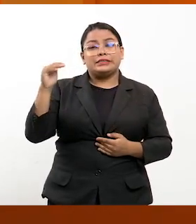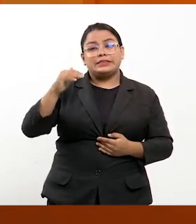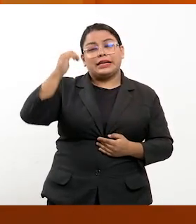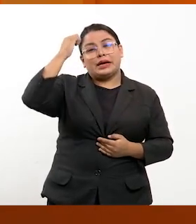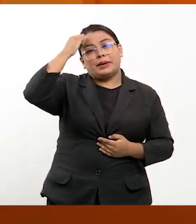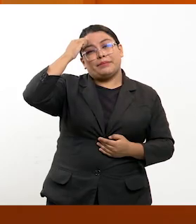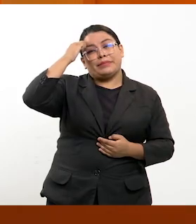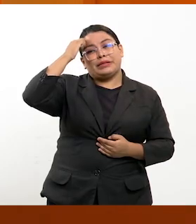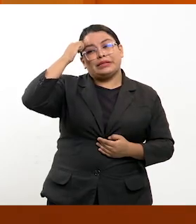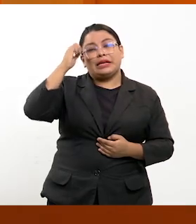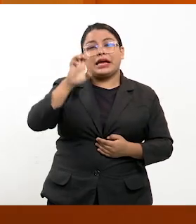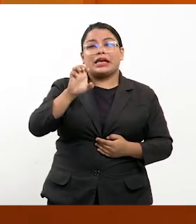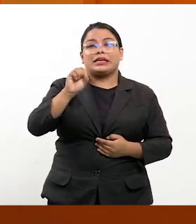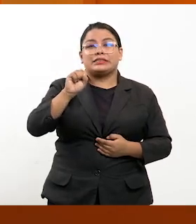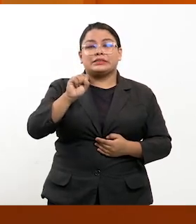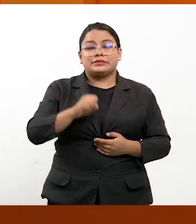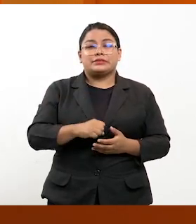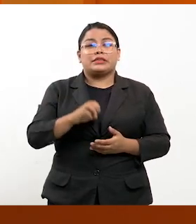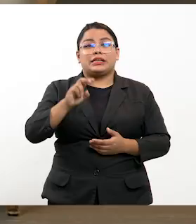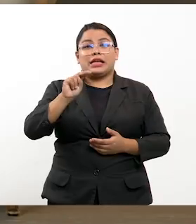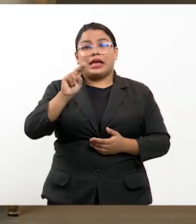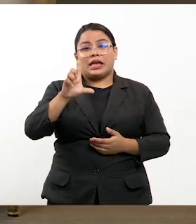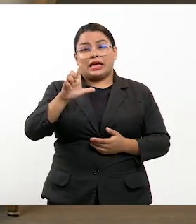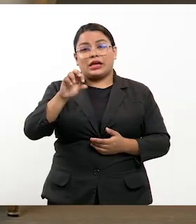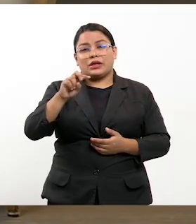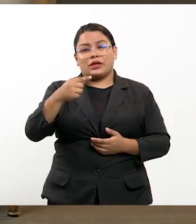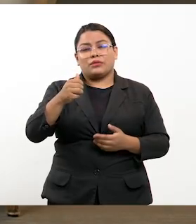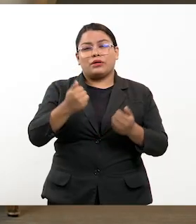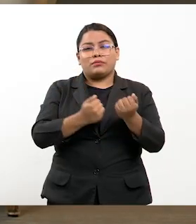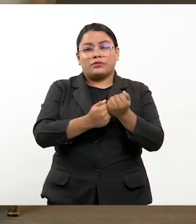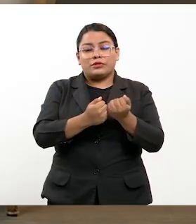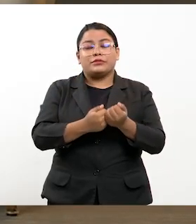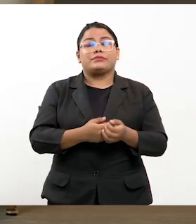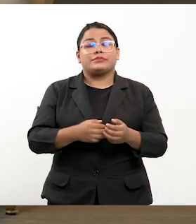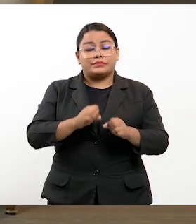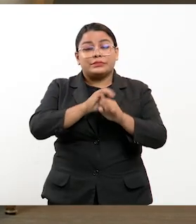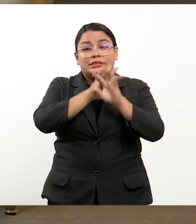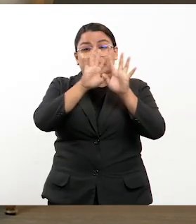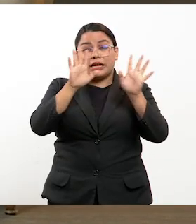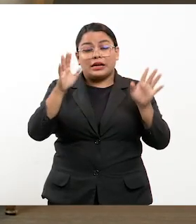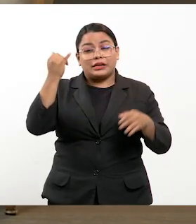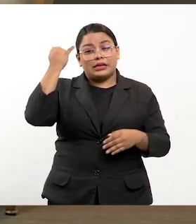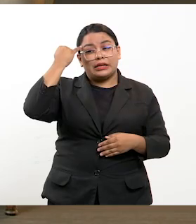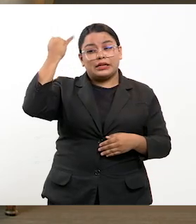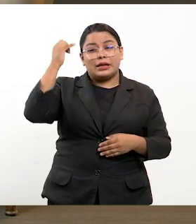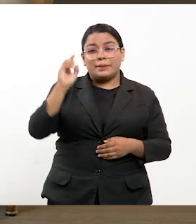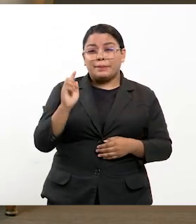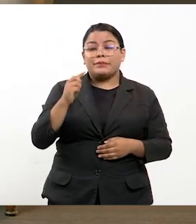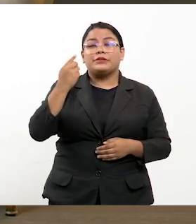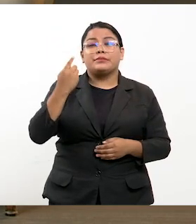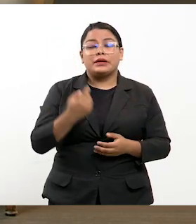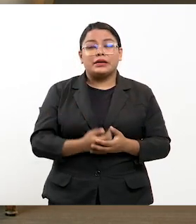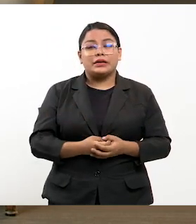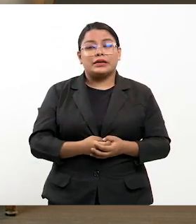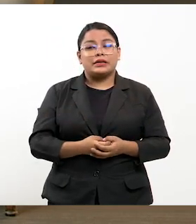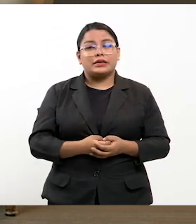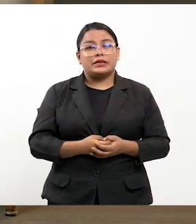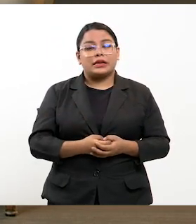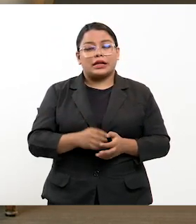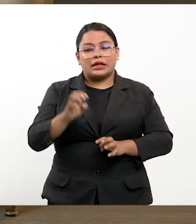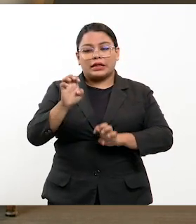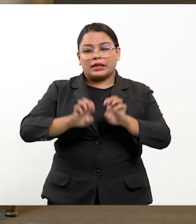y aprendizaje del estudiantado. Por supuesto, sin dejar de lado la idea principal, que es que